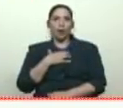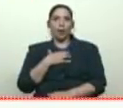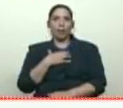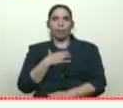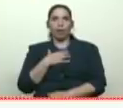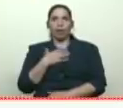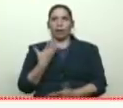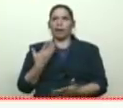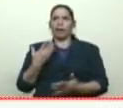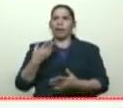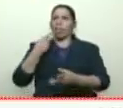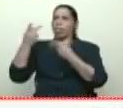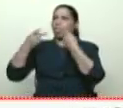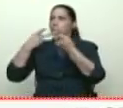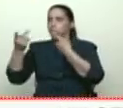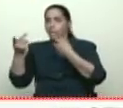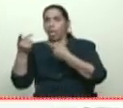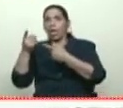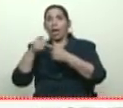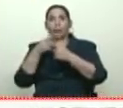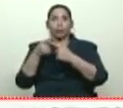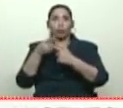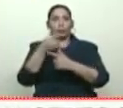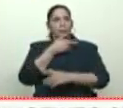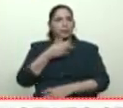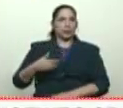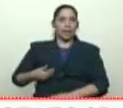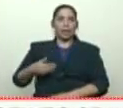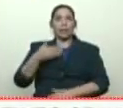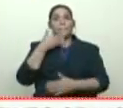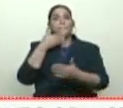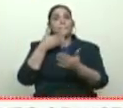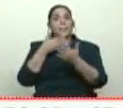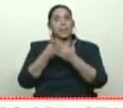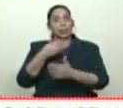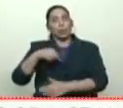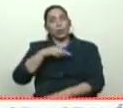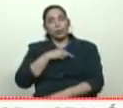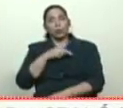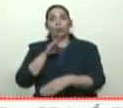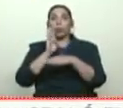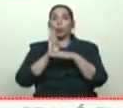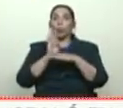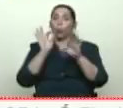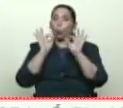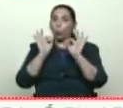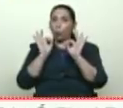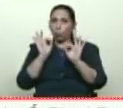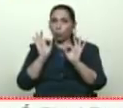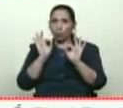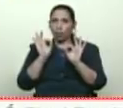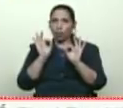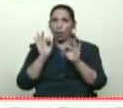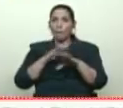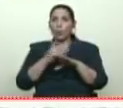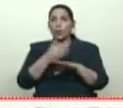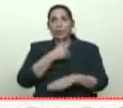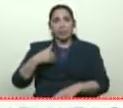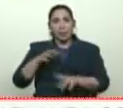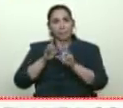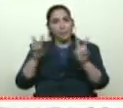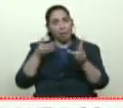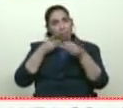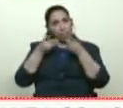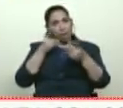salga a decir cosas, y el presidente en eso nos ha exigido el mayor cuidado, porque precisamente quien quiere la paz y quiere el